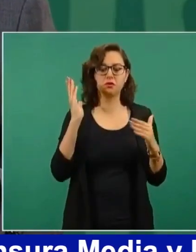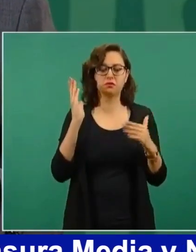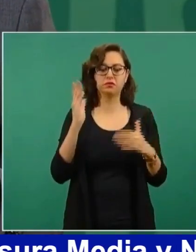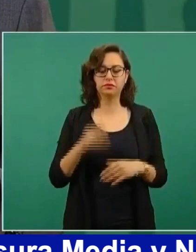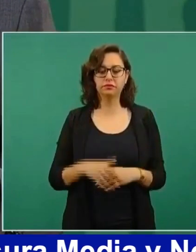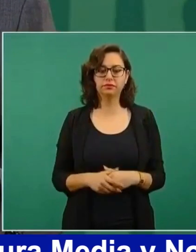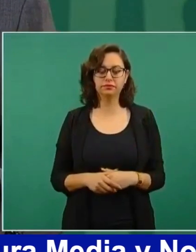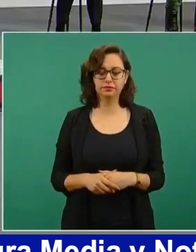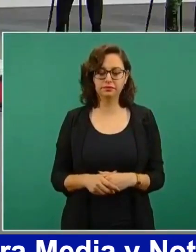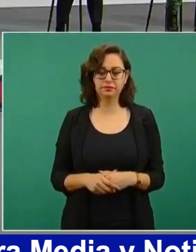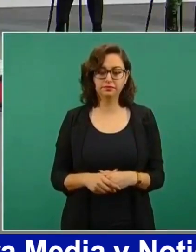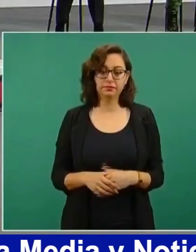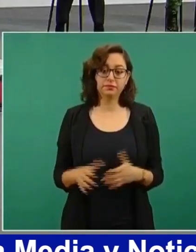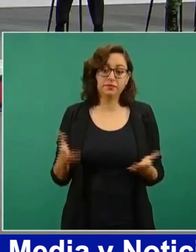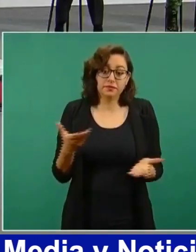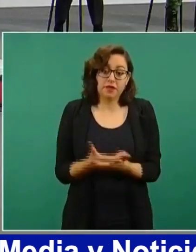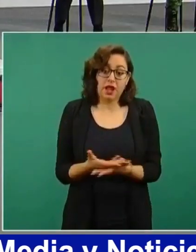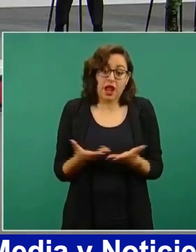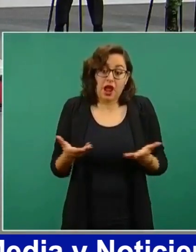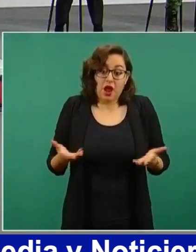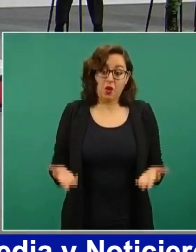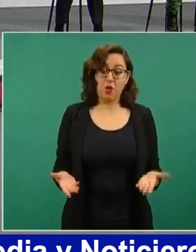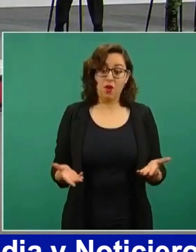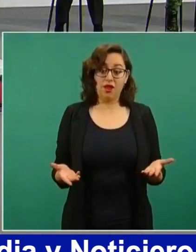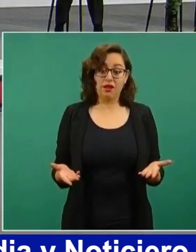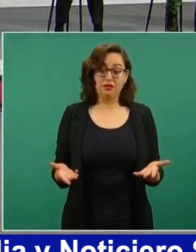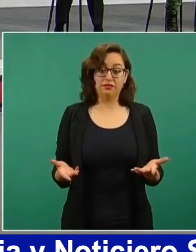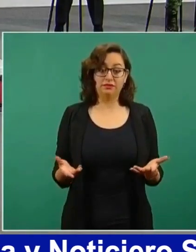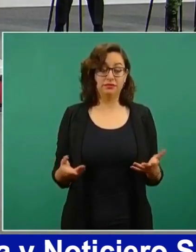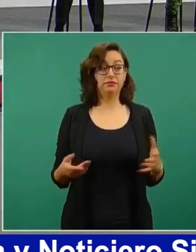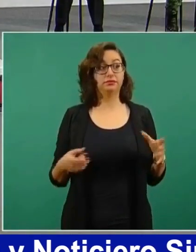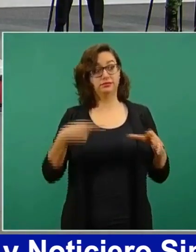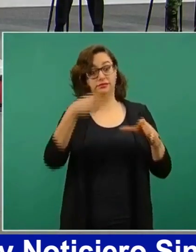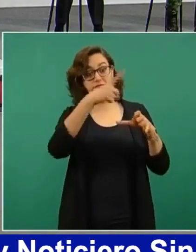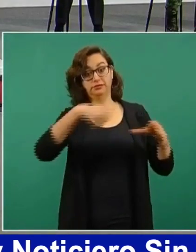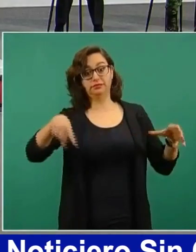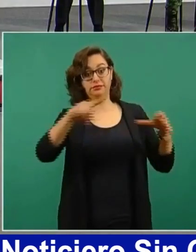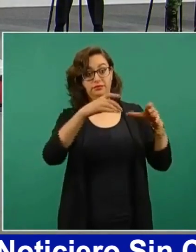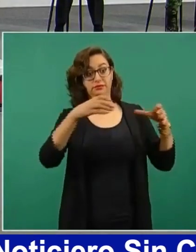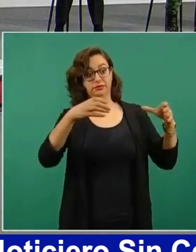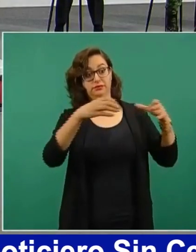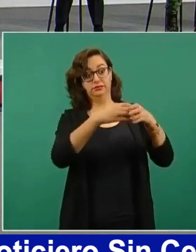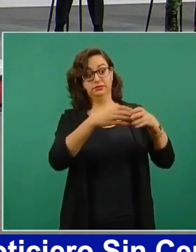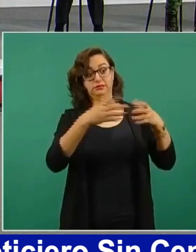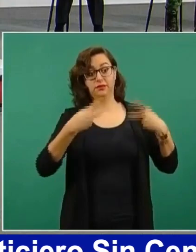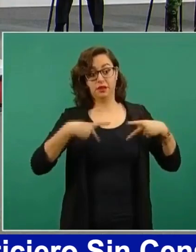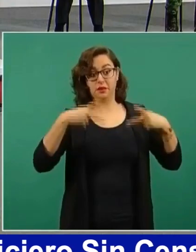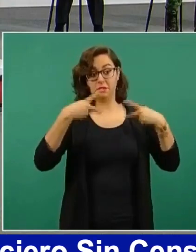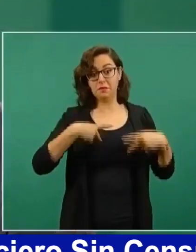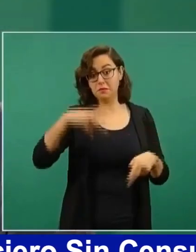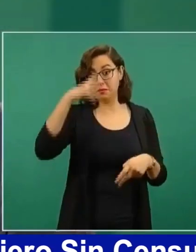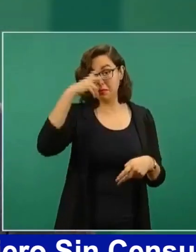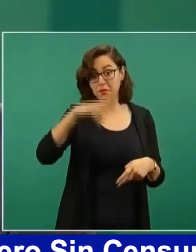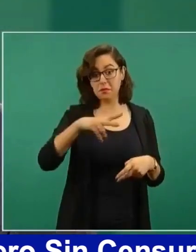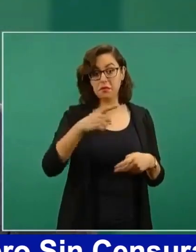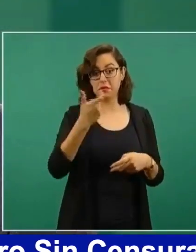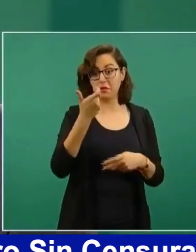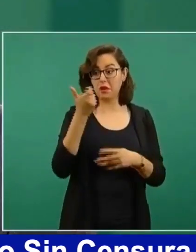Unidos. Ahora estos migrantes nos están ayudando.